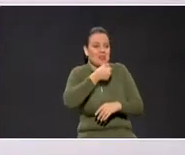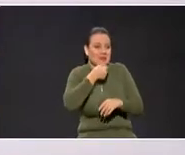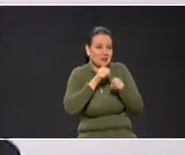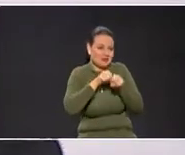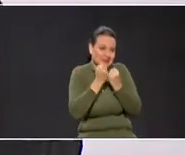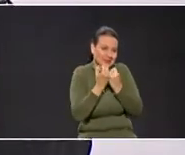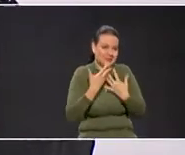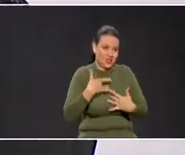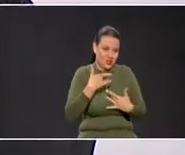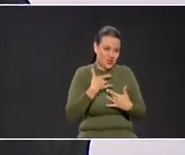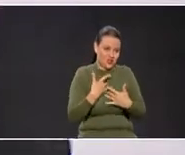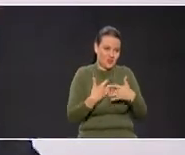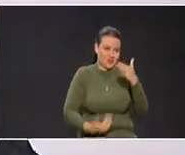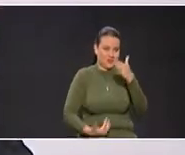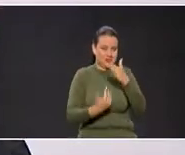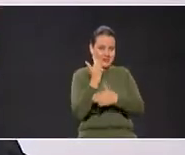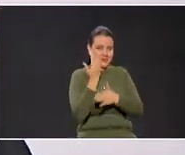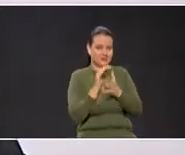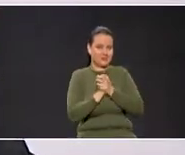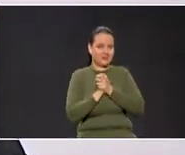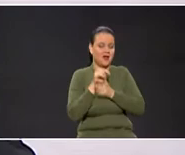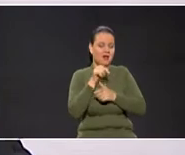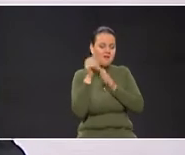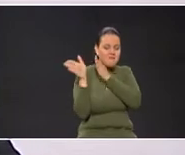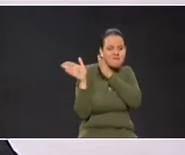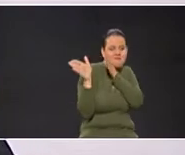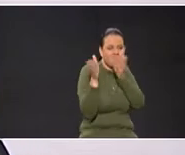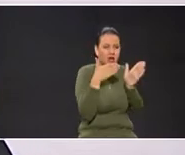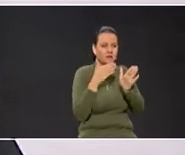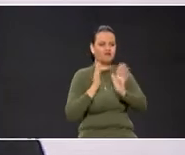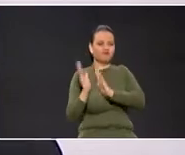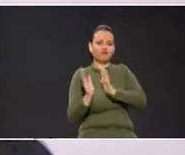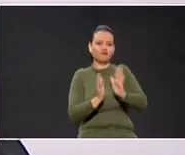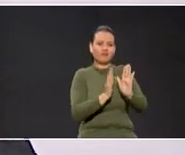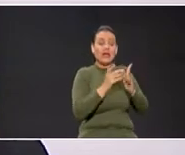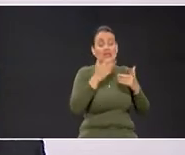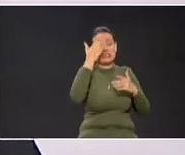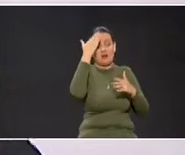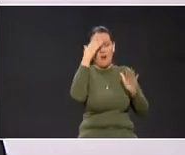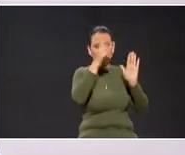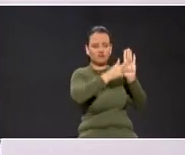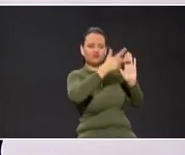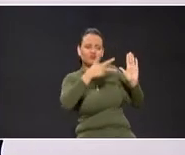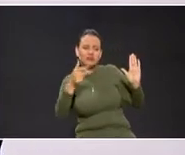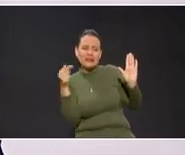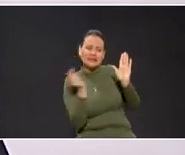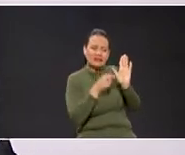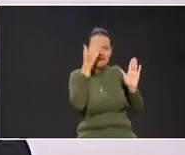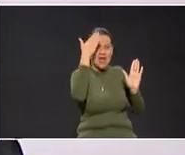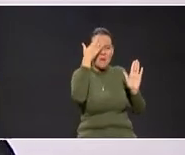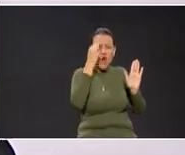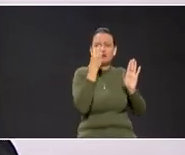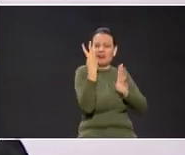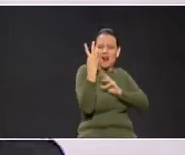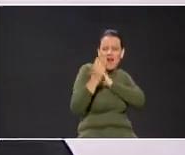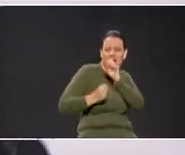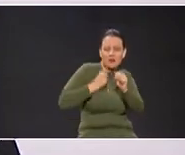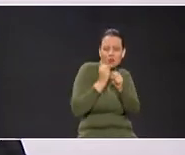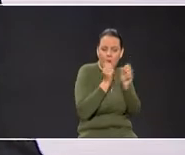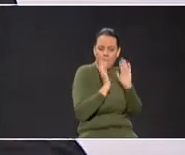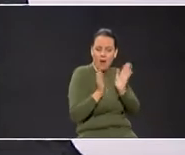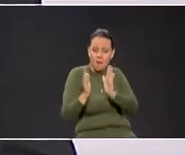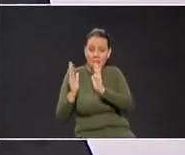esto diciendo que el plan de ordenamiento territorial tiene una vigencia constitucional o legal más bien de tres períodos constitucionales lo que implica que a